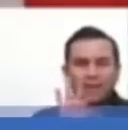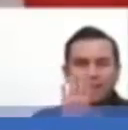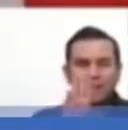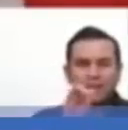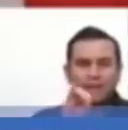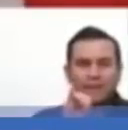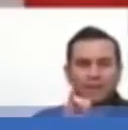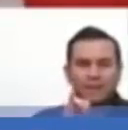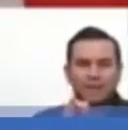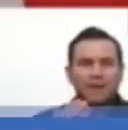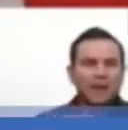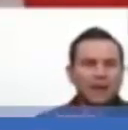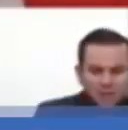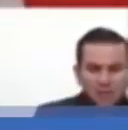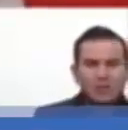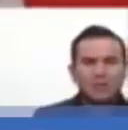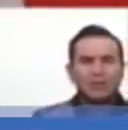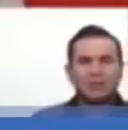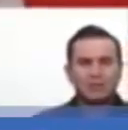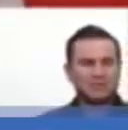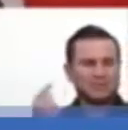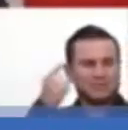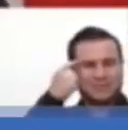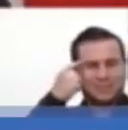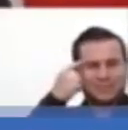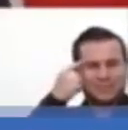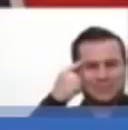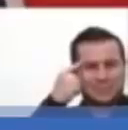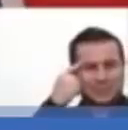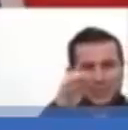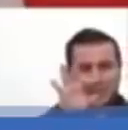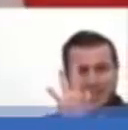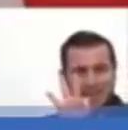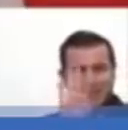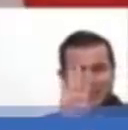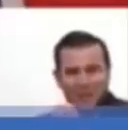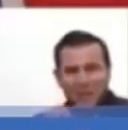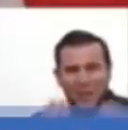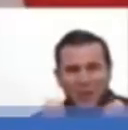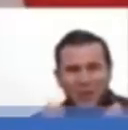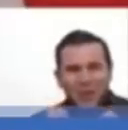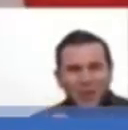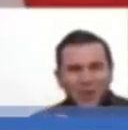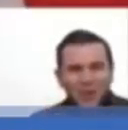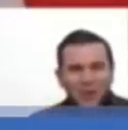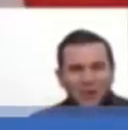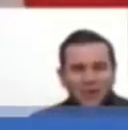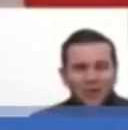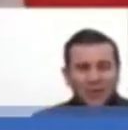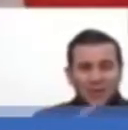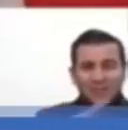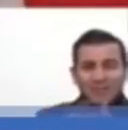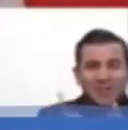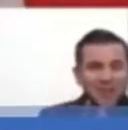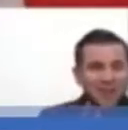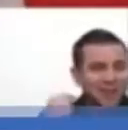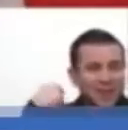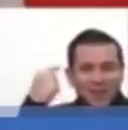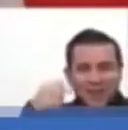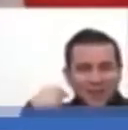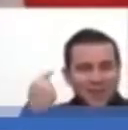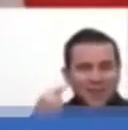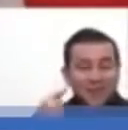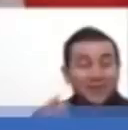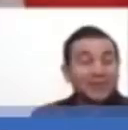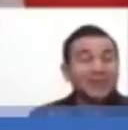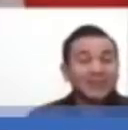que el informe esta comisión especial que se cree de verdad él piensa que el orden es el fbi o sea el tipo está desquiciado de verdad está desquiciado y